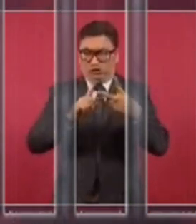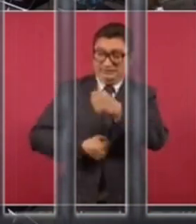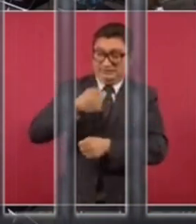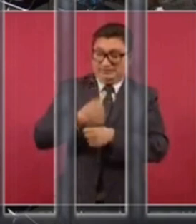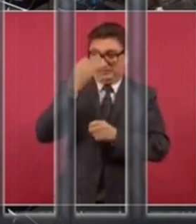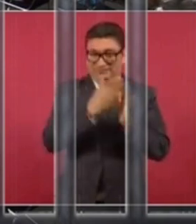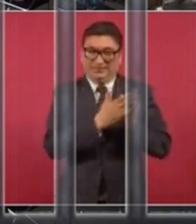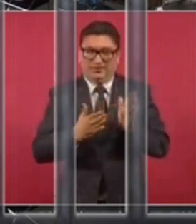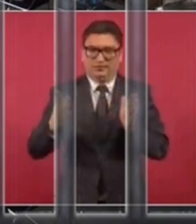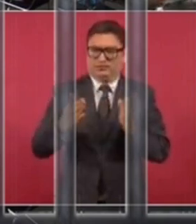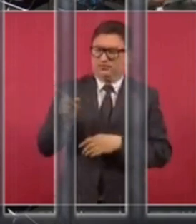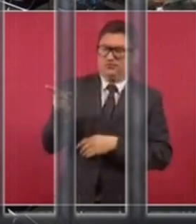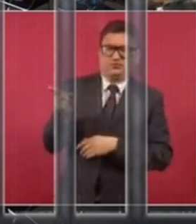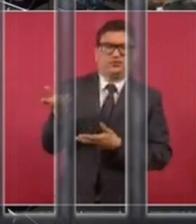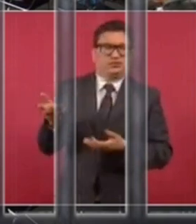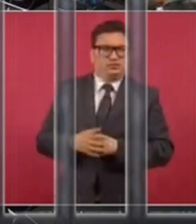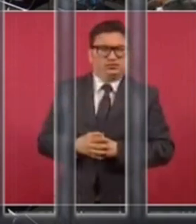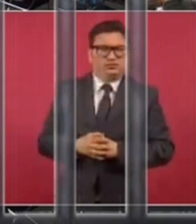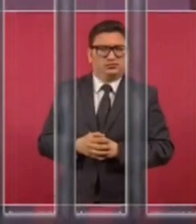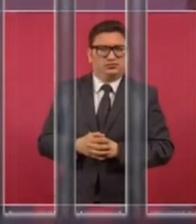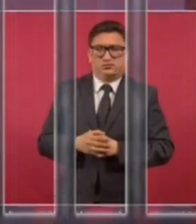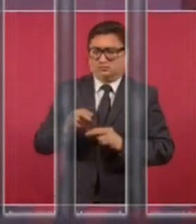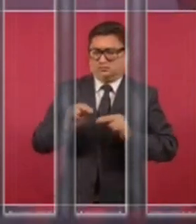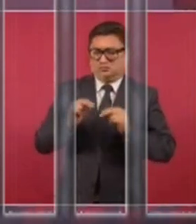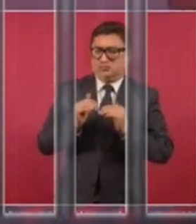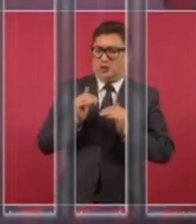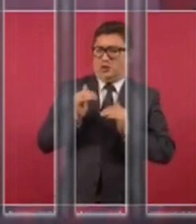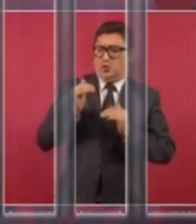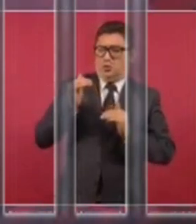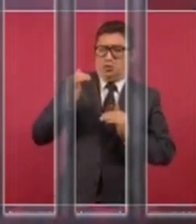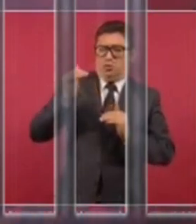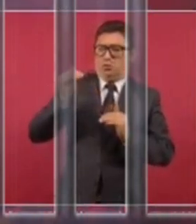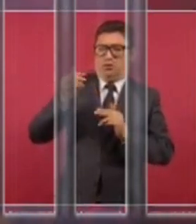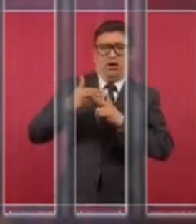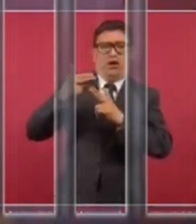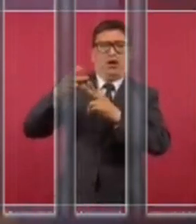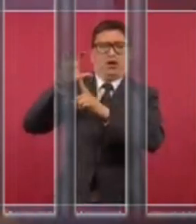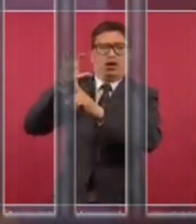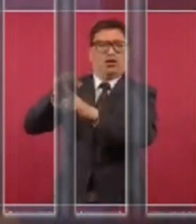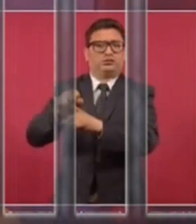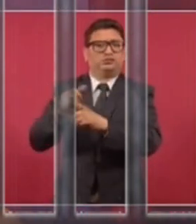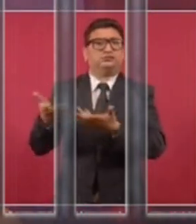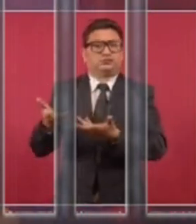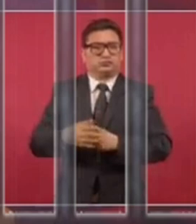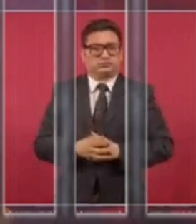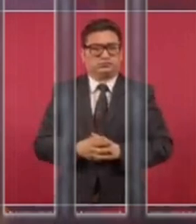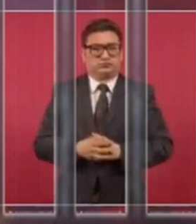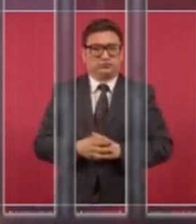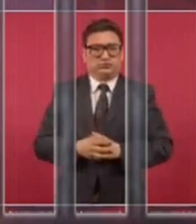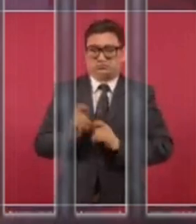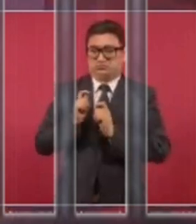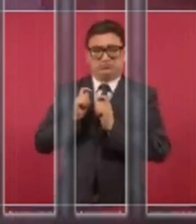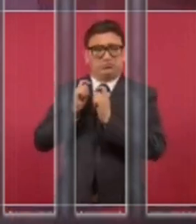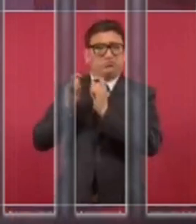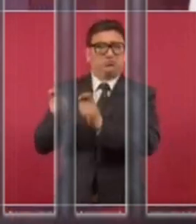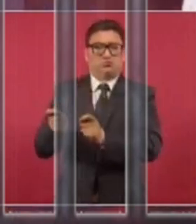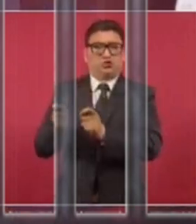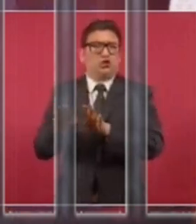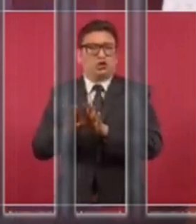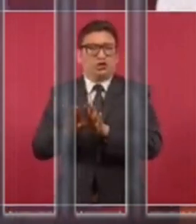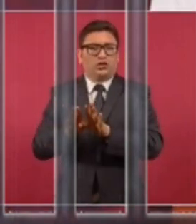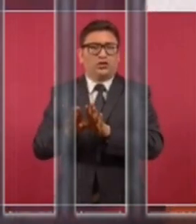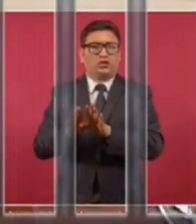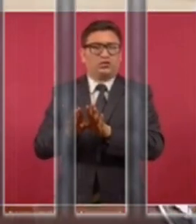más y él va ascendiendo hasta colocarse como brazo